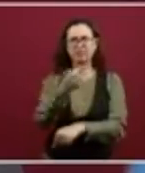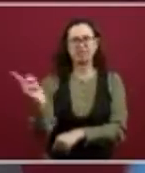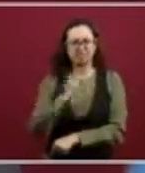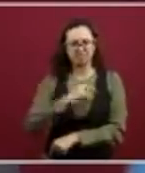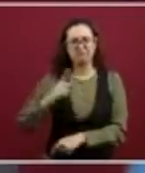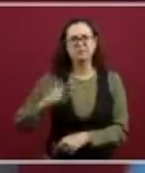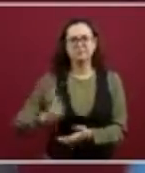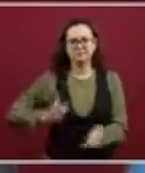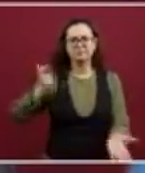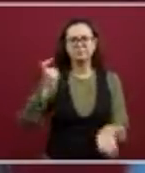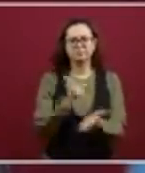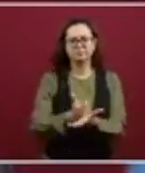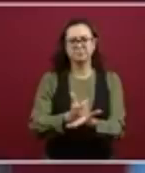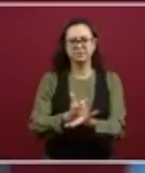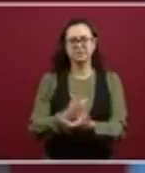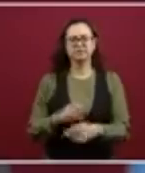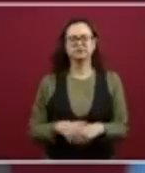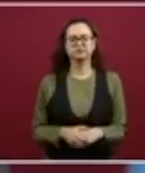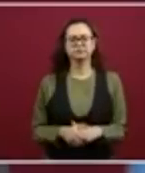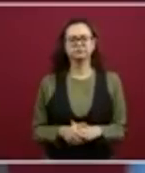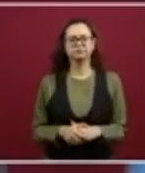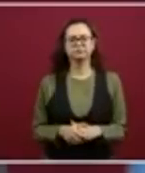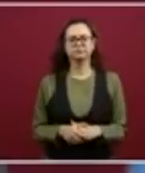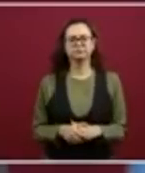en dos sexenios.